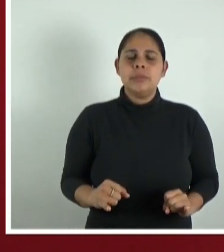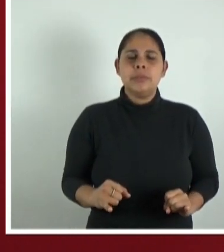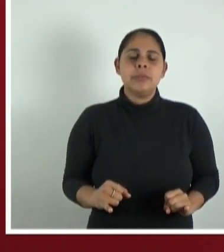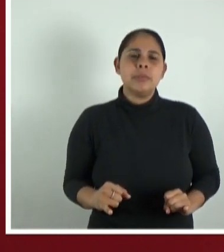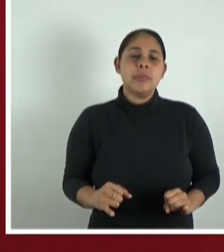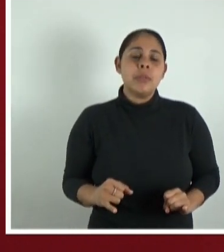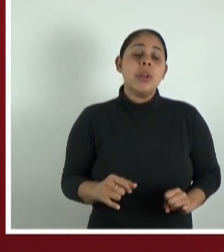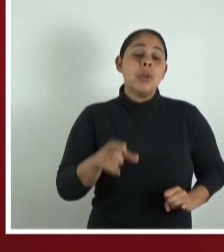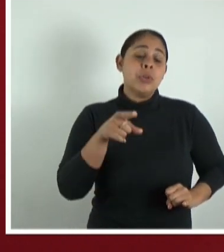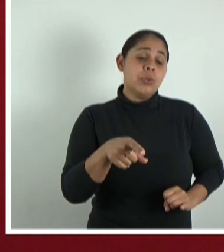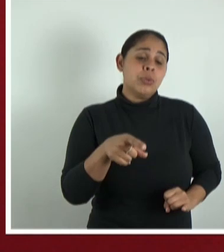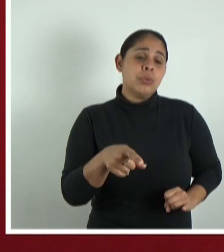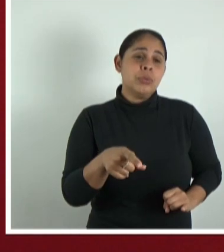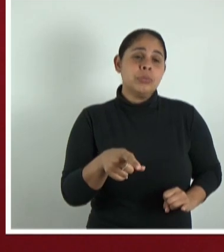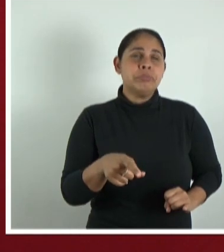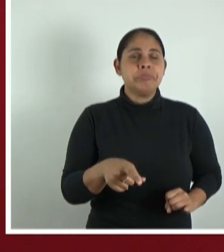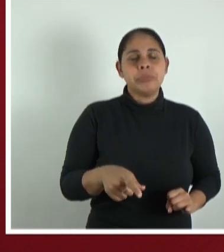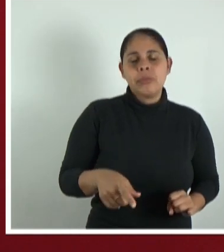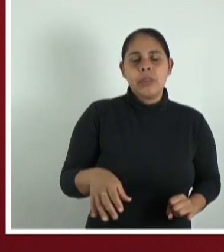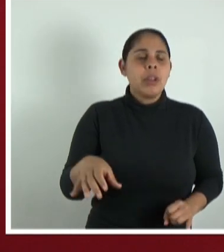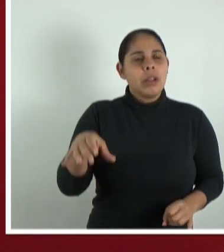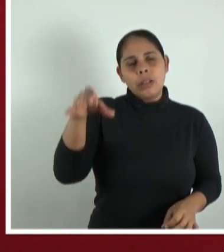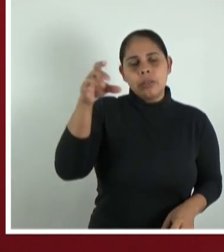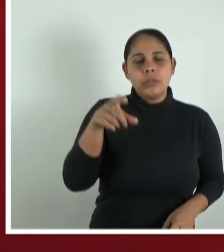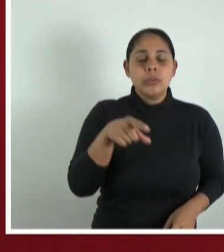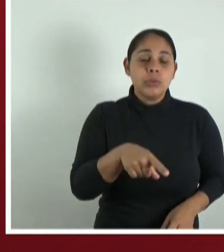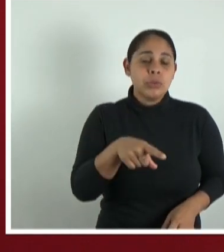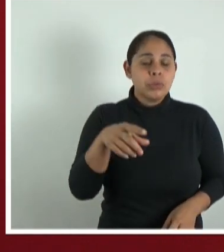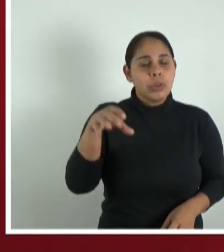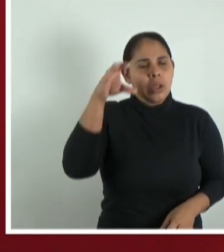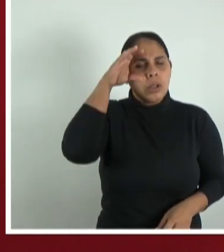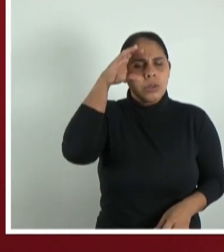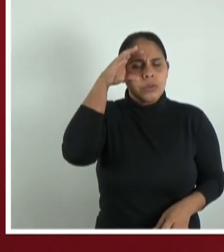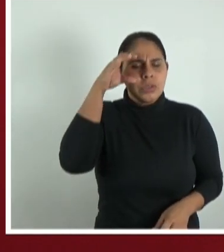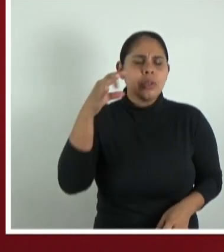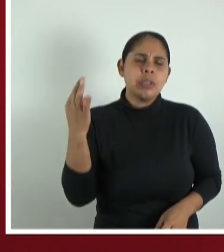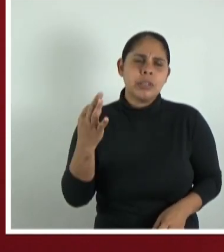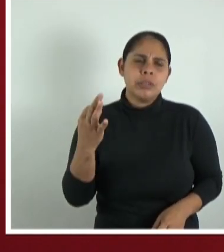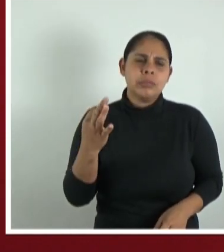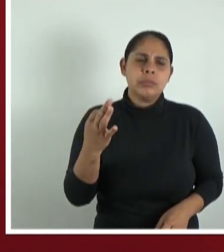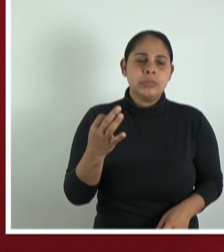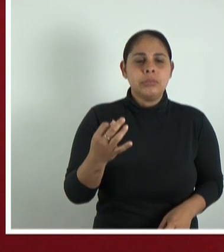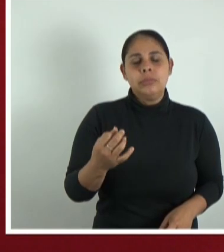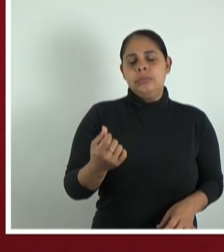probablemente lo habrás oído en uno u otro lugar semejante cosa.